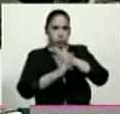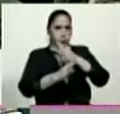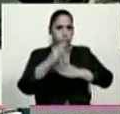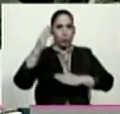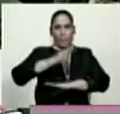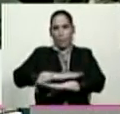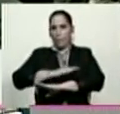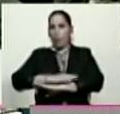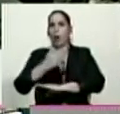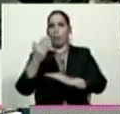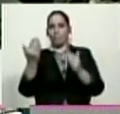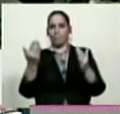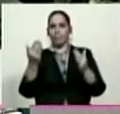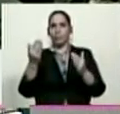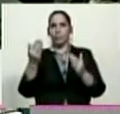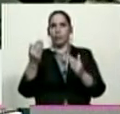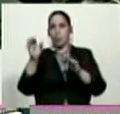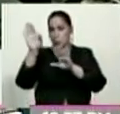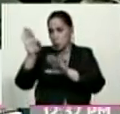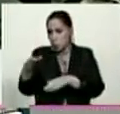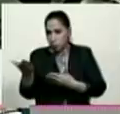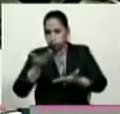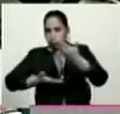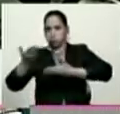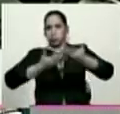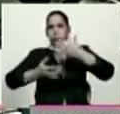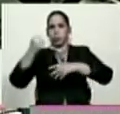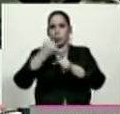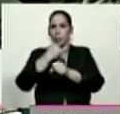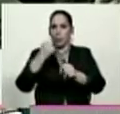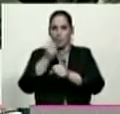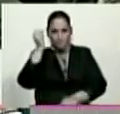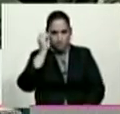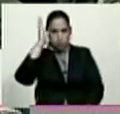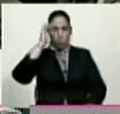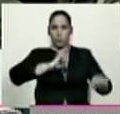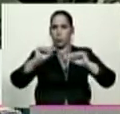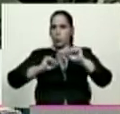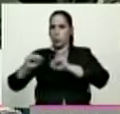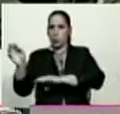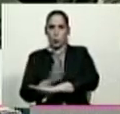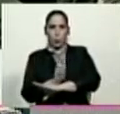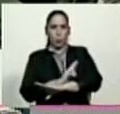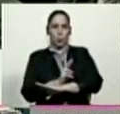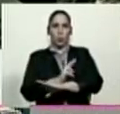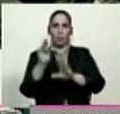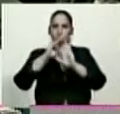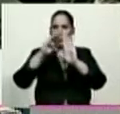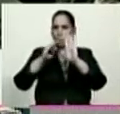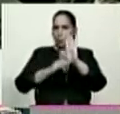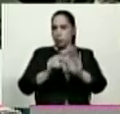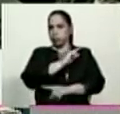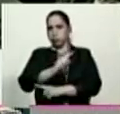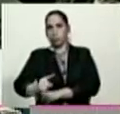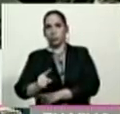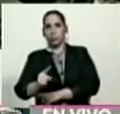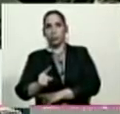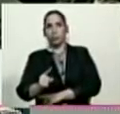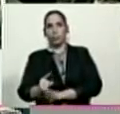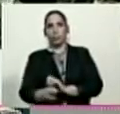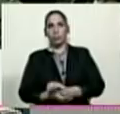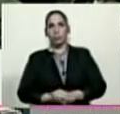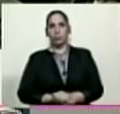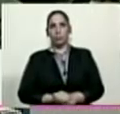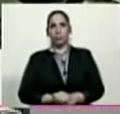en la subordinación, en la cohesión, en la capacidad de acción, en el cumplimiento de las órdenes,